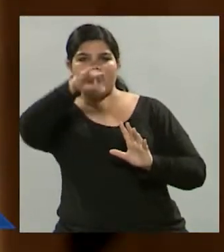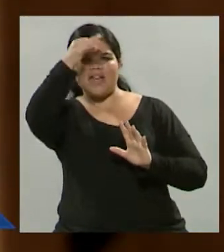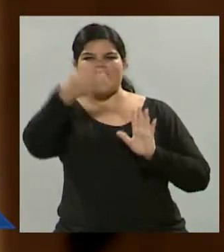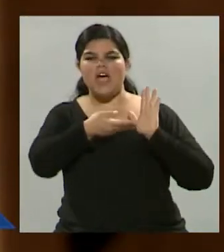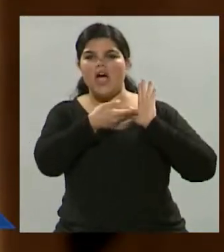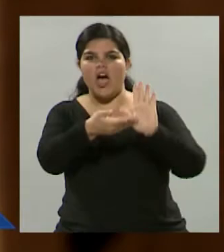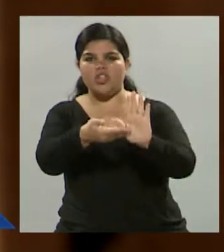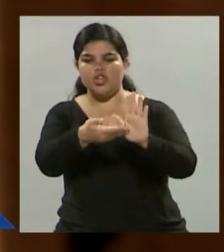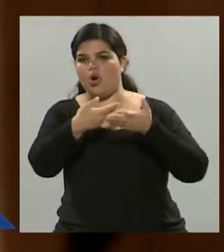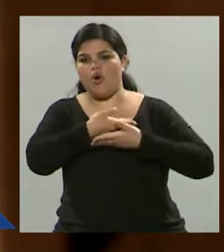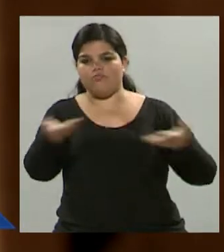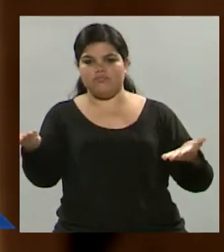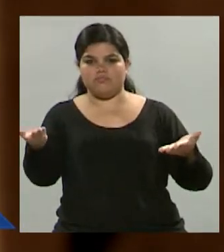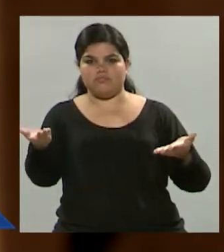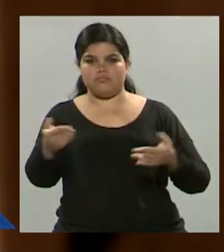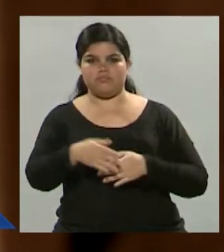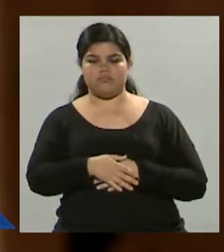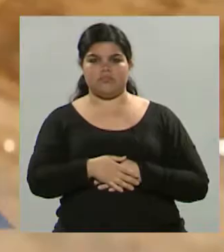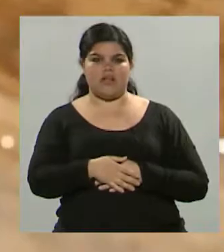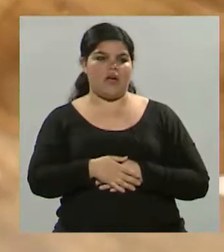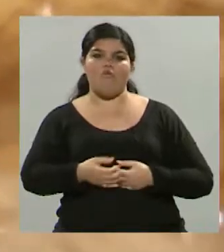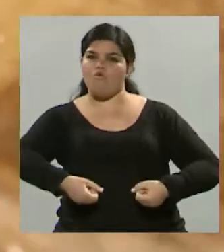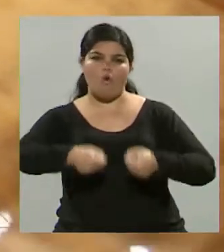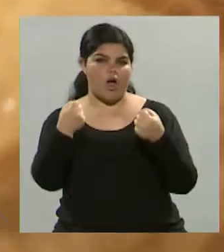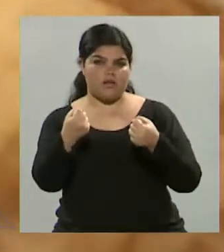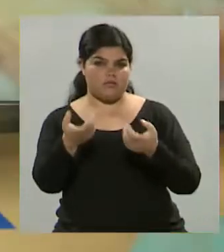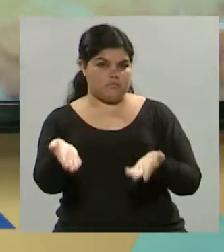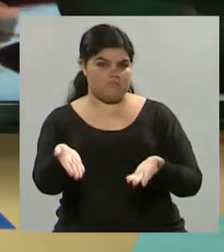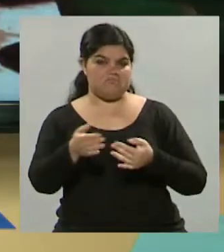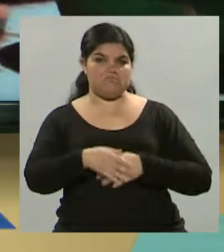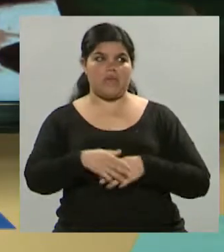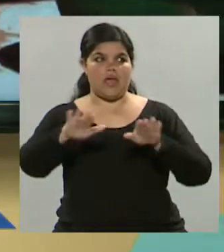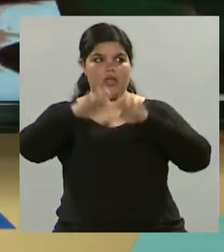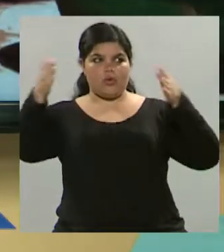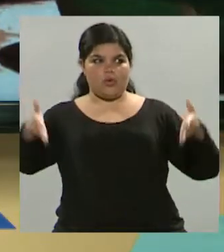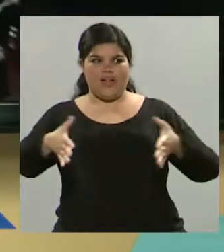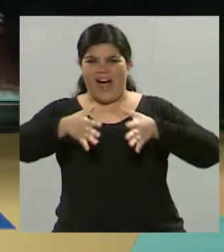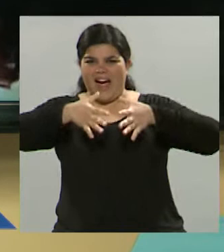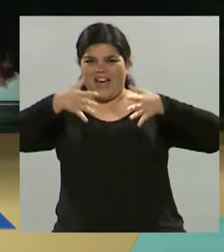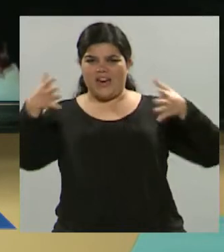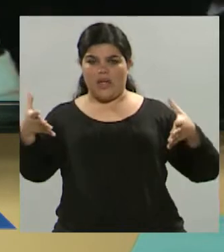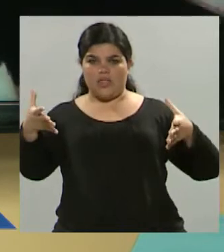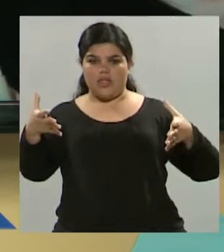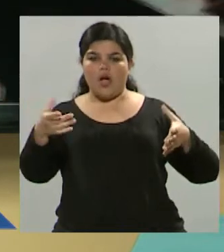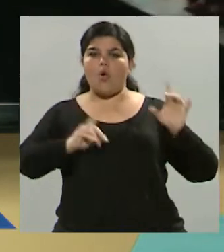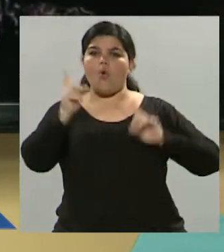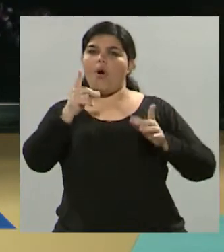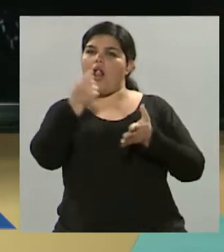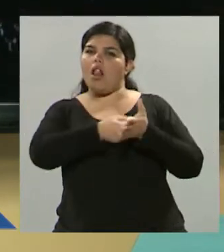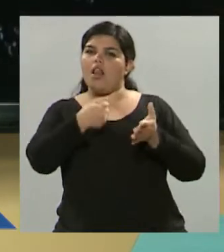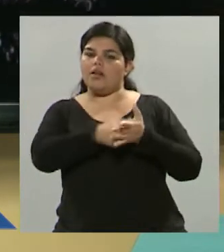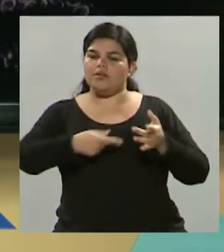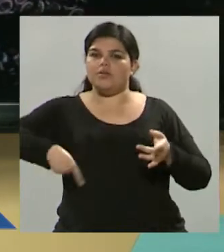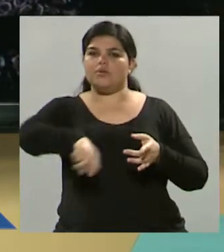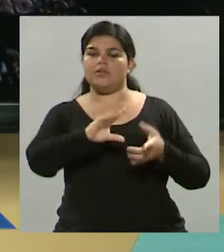gruesa, digamos, porque son fuertes. Una estructura bastante grande y el desafío nuestro fue abordar justamente desde